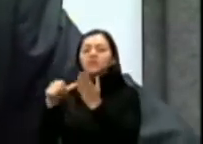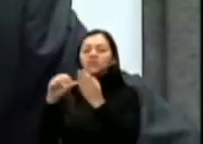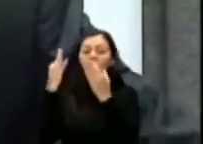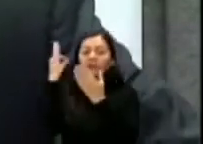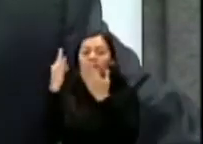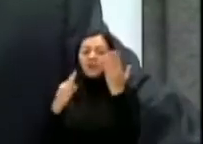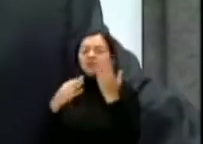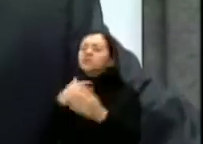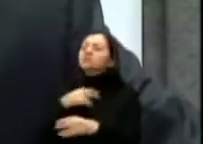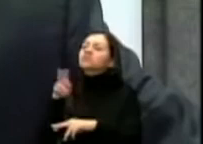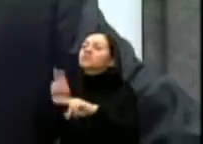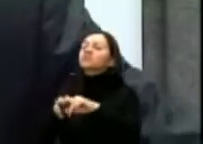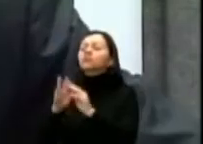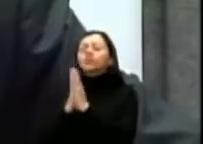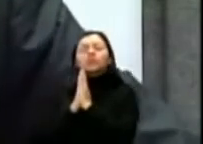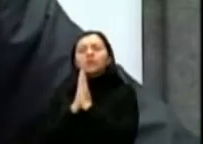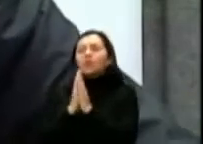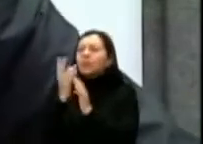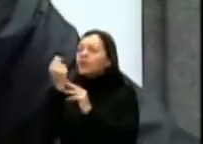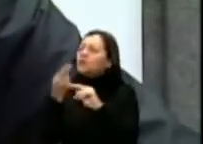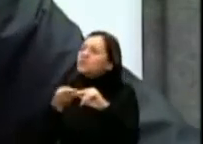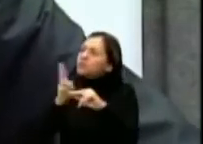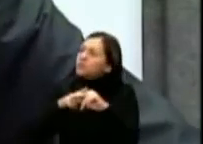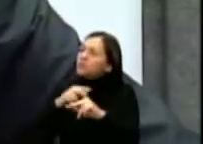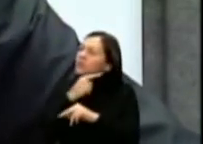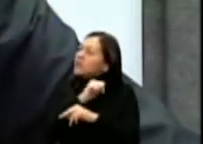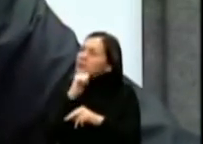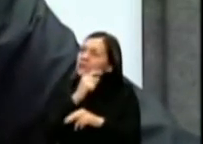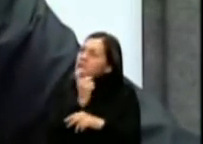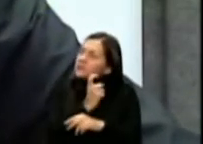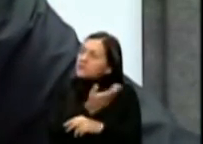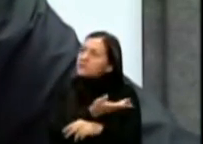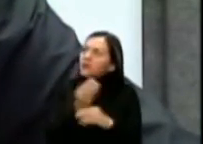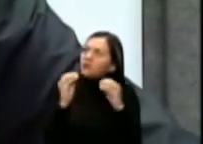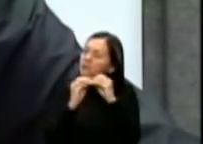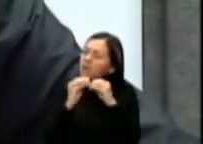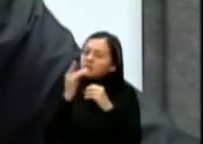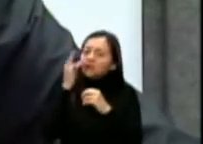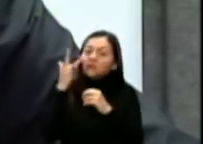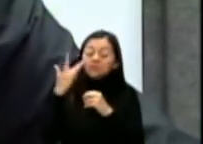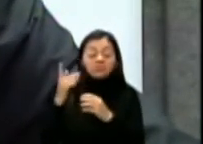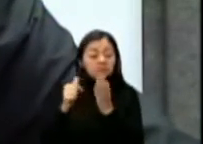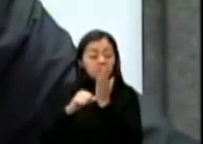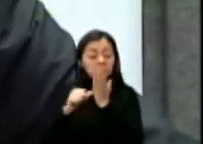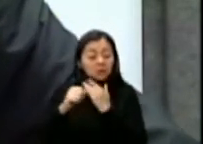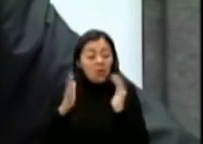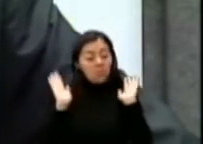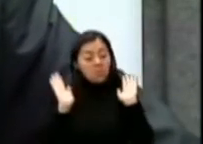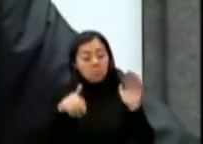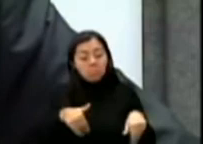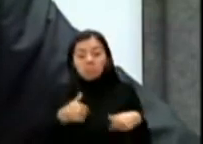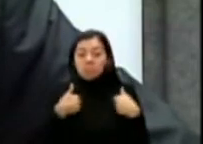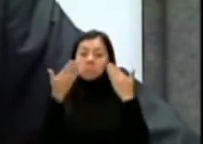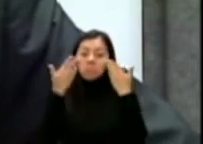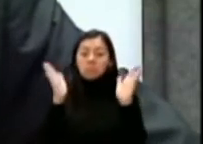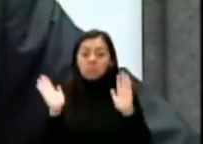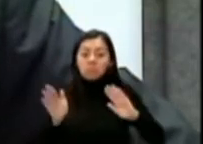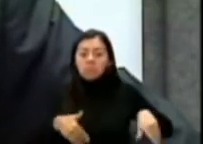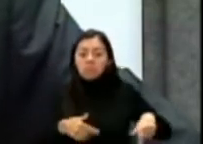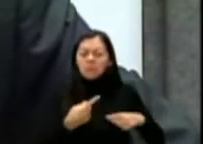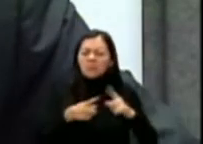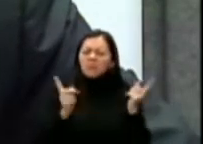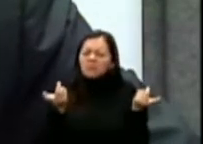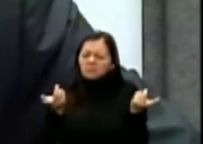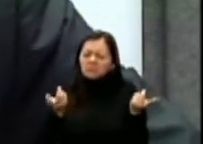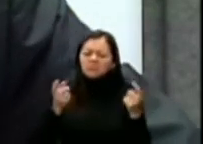turno para ver si le daba alguito más para poder llevar alguna obra para sus comunidades para sus territorios